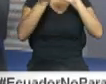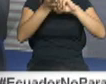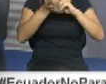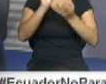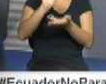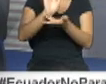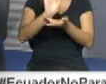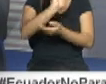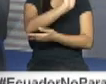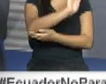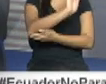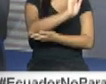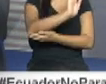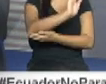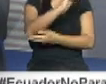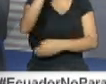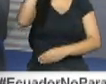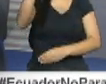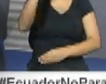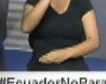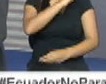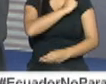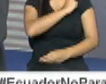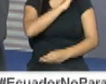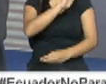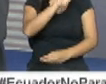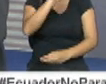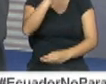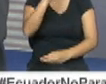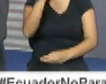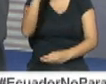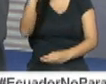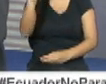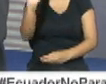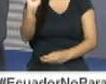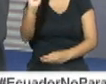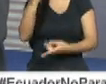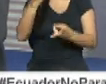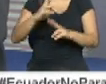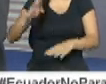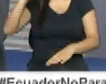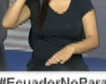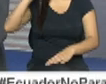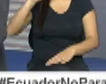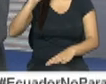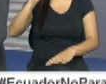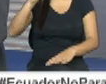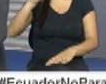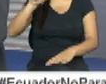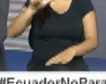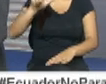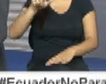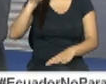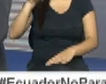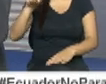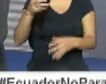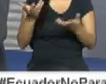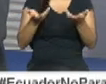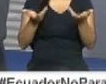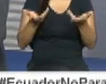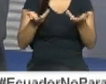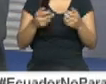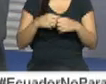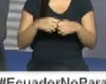Fuerzas Armadas y la Policía Nacional, un tema que ha ocasionado varias reacciones en sectores de las Fuerzas Armadas. En esta